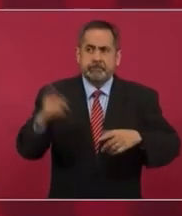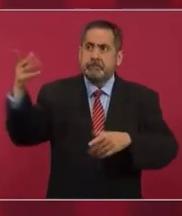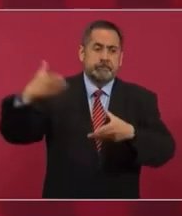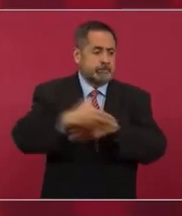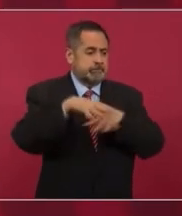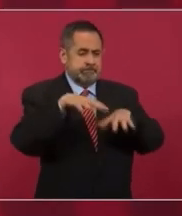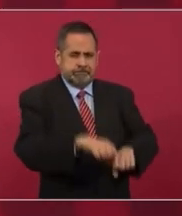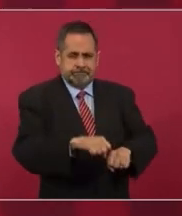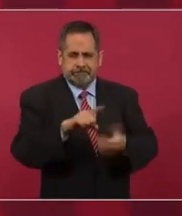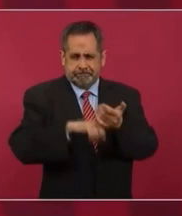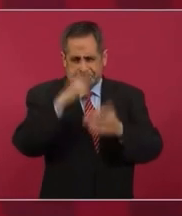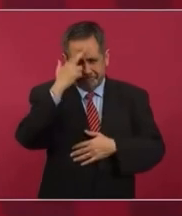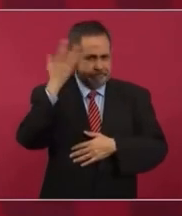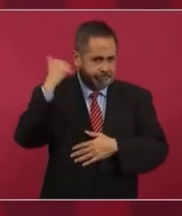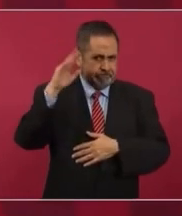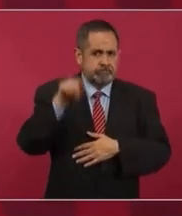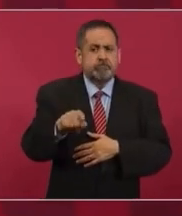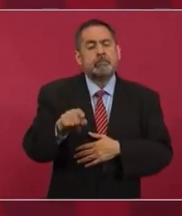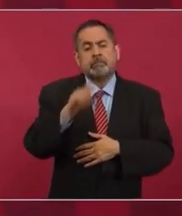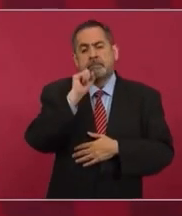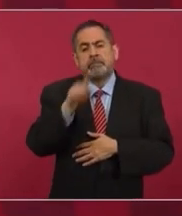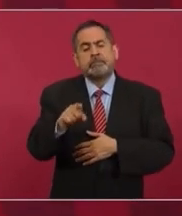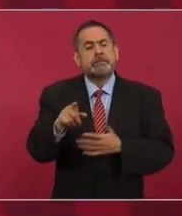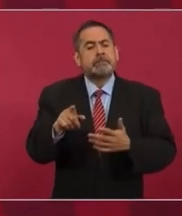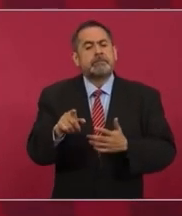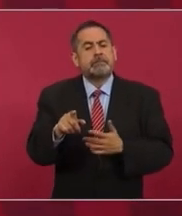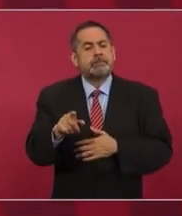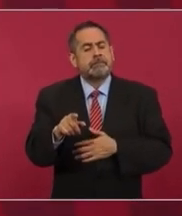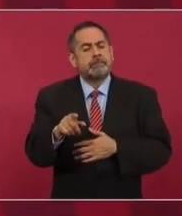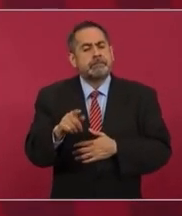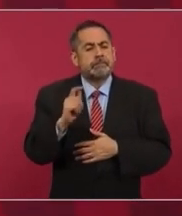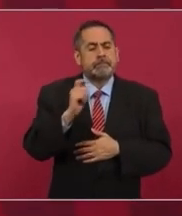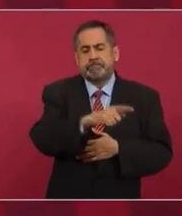invasión y de la caída de